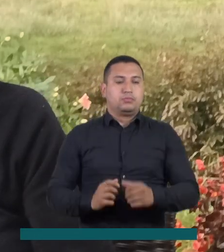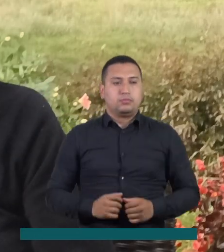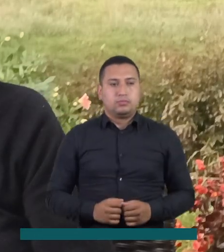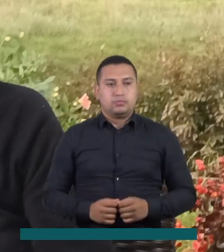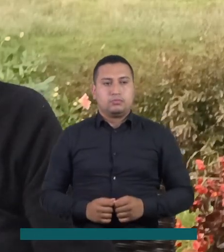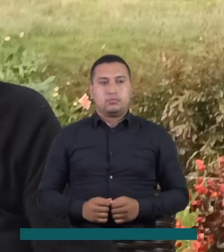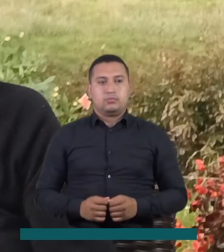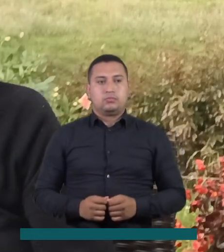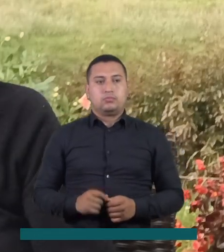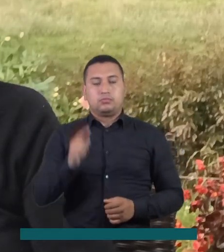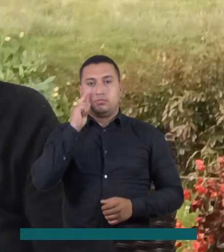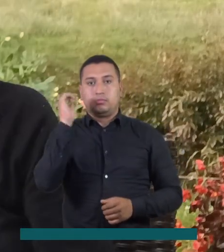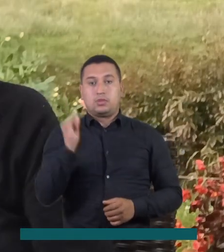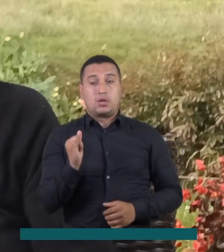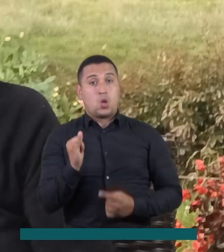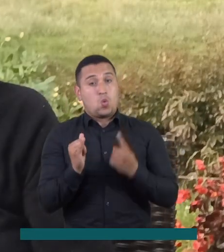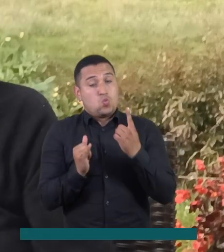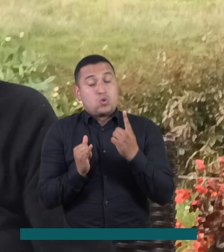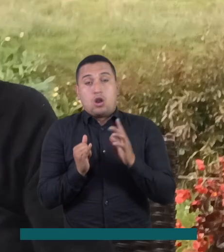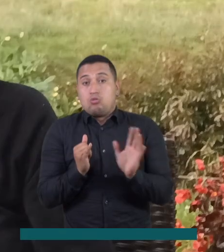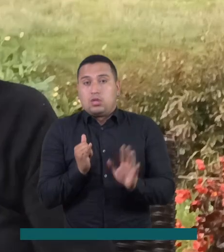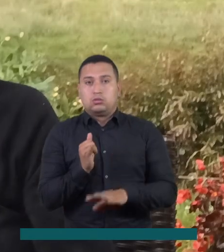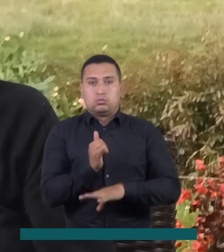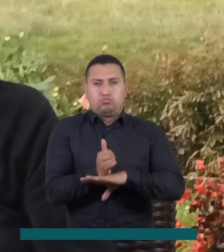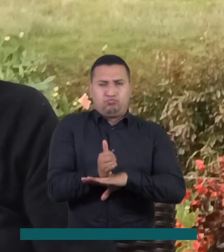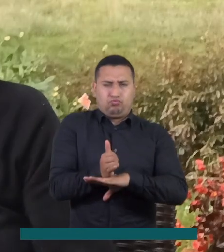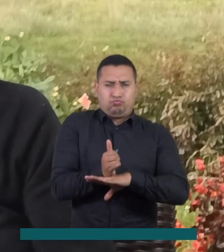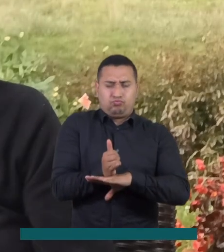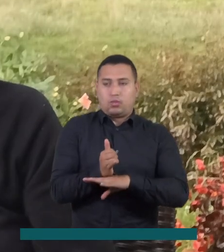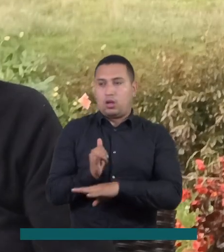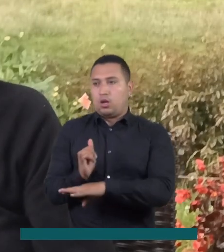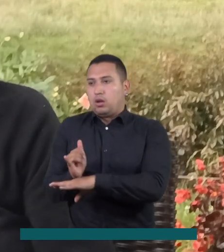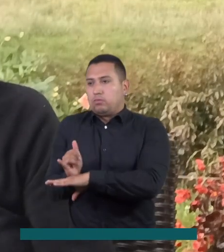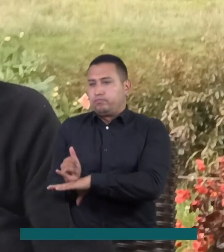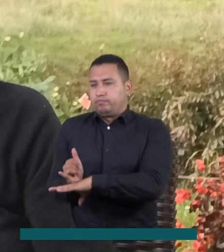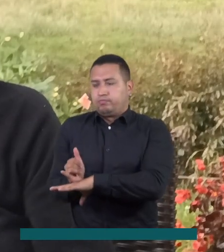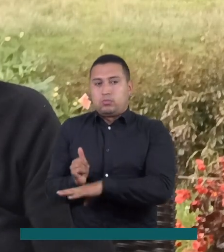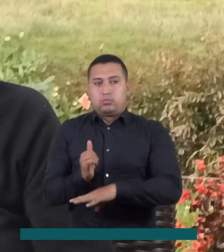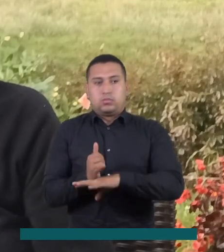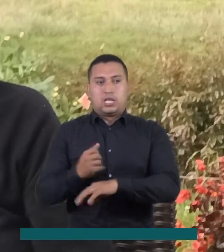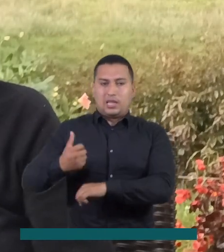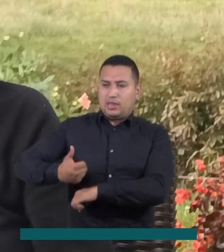con una factura maravillosa, con una directora de fotografía